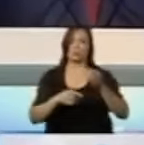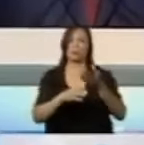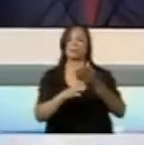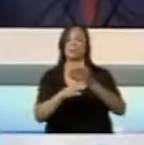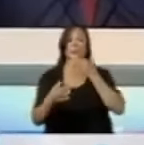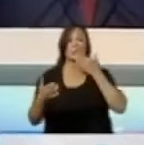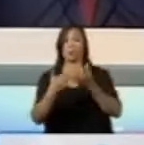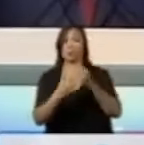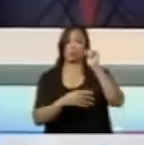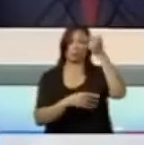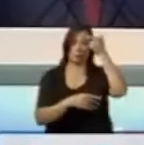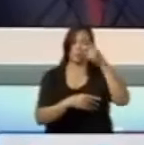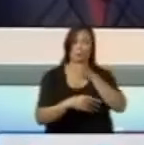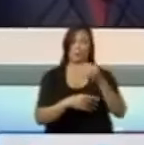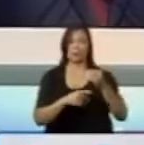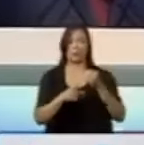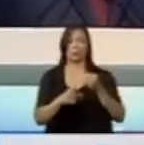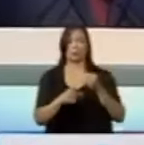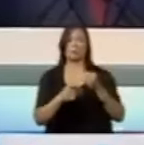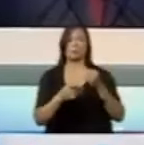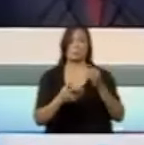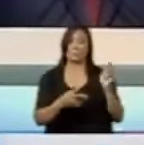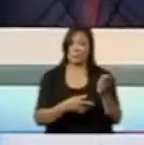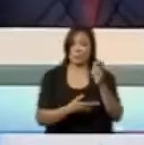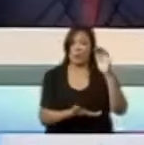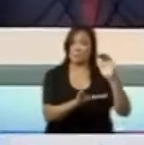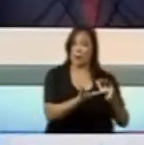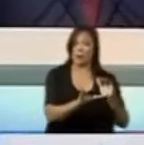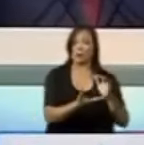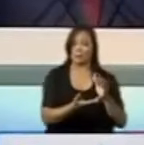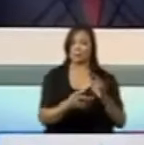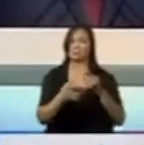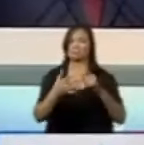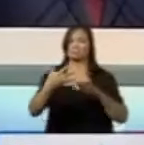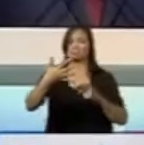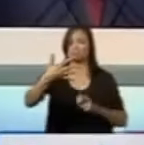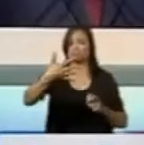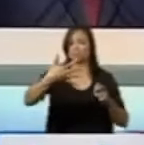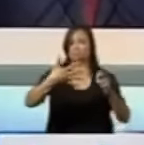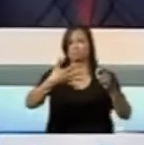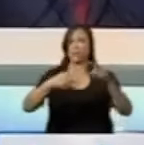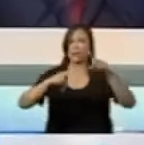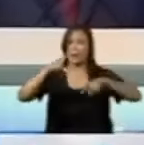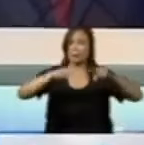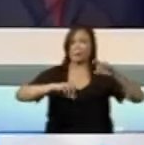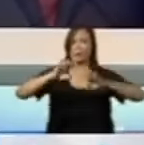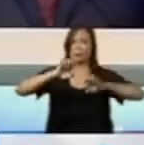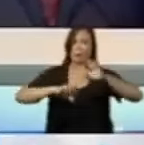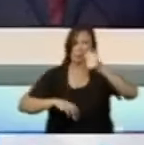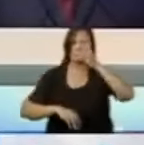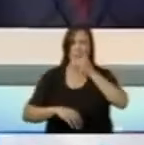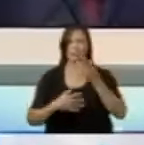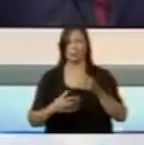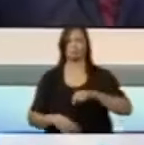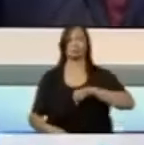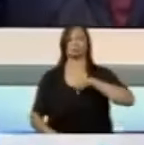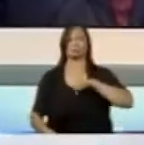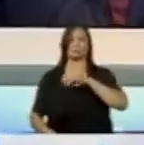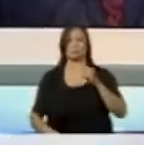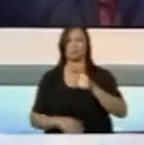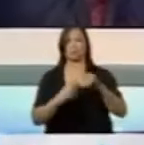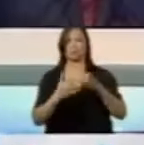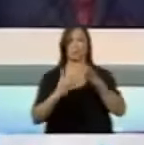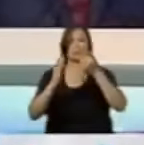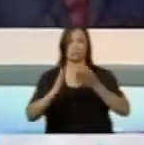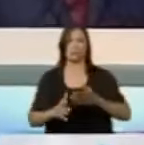de mejor calidad de gobierno, de mucho menos corrupción. O sea, en esos índices, hoy la República Dominicana es orgullo de